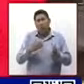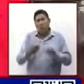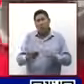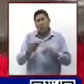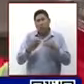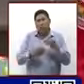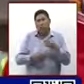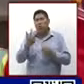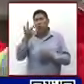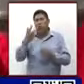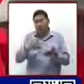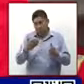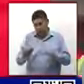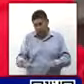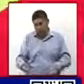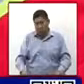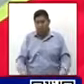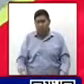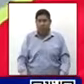señora.